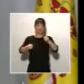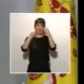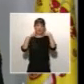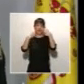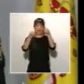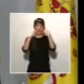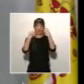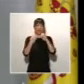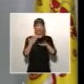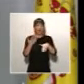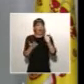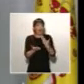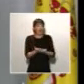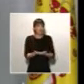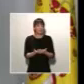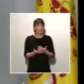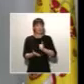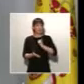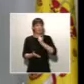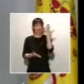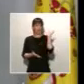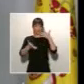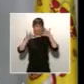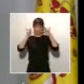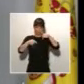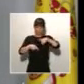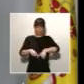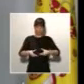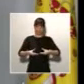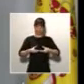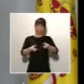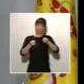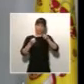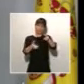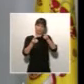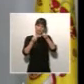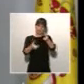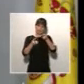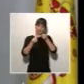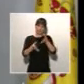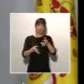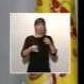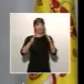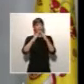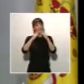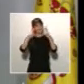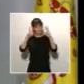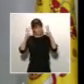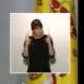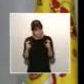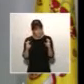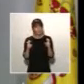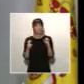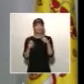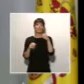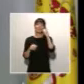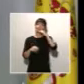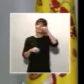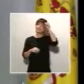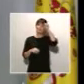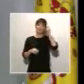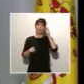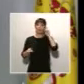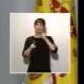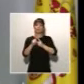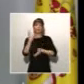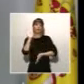consejos que ayer dijimos en este mismo atril, que no se podría salir de casa, que los fines de semana no eran para irse a la segunda